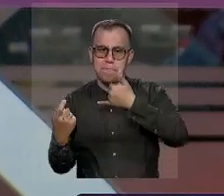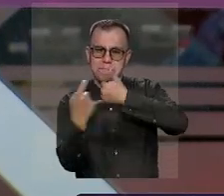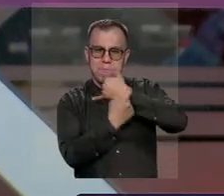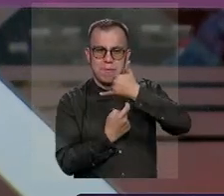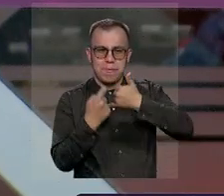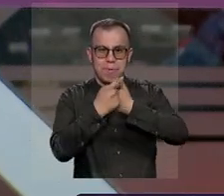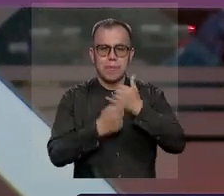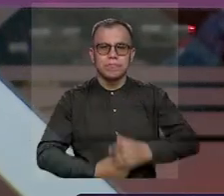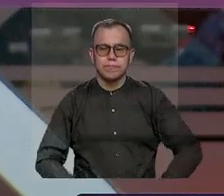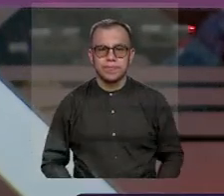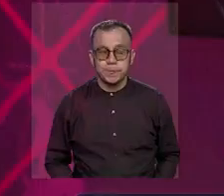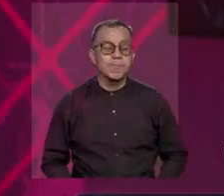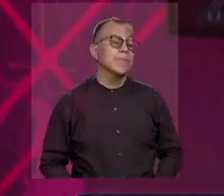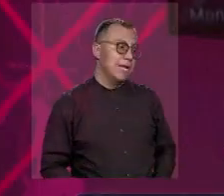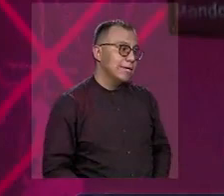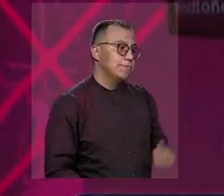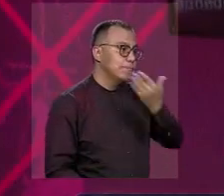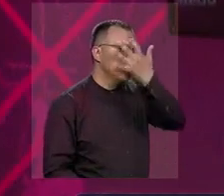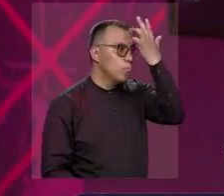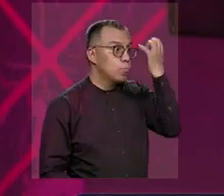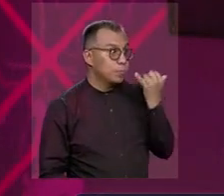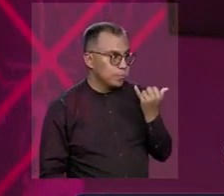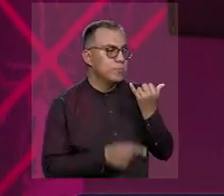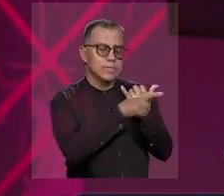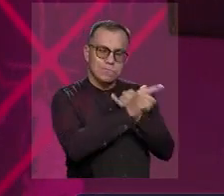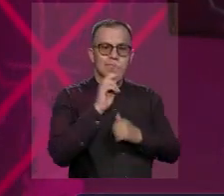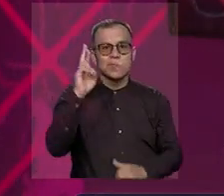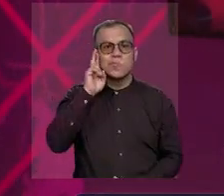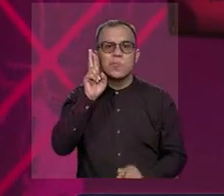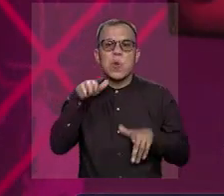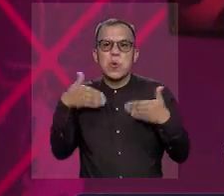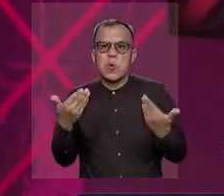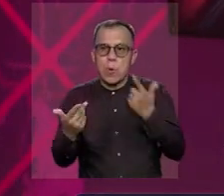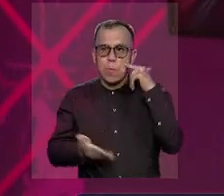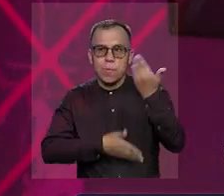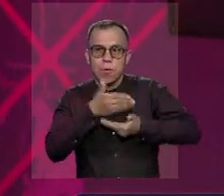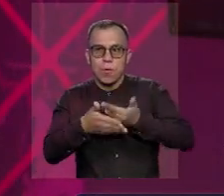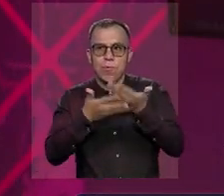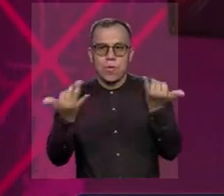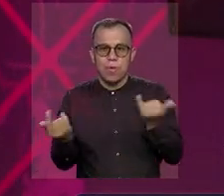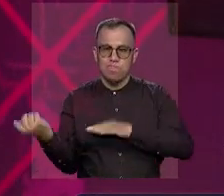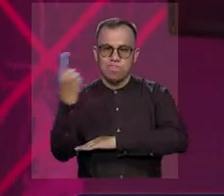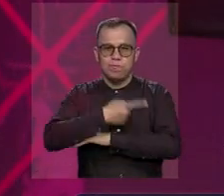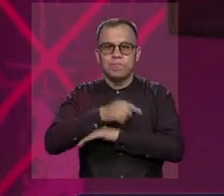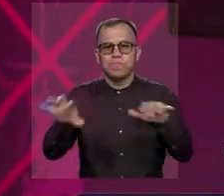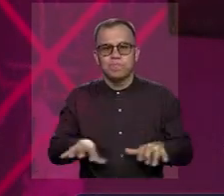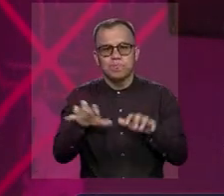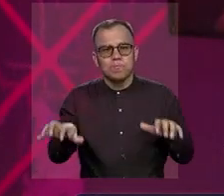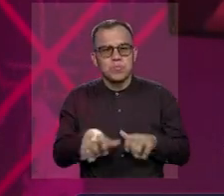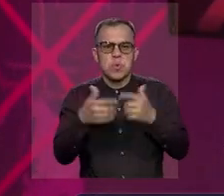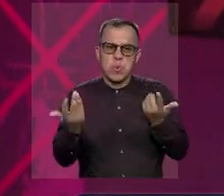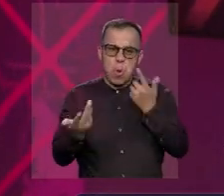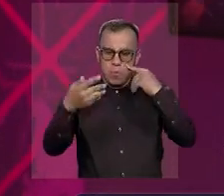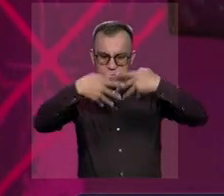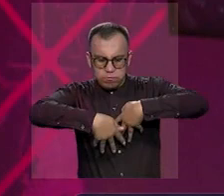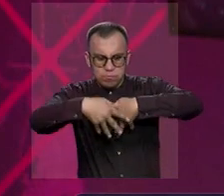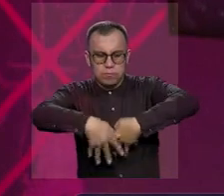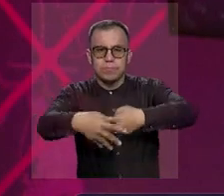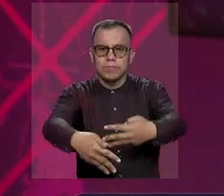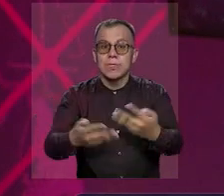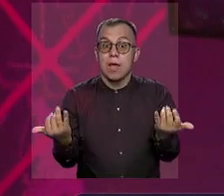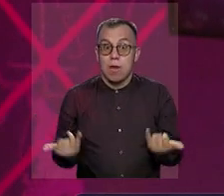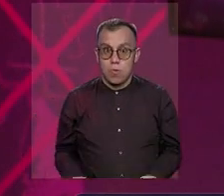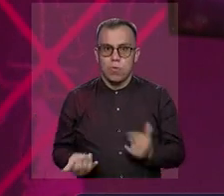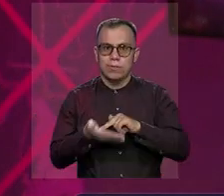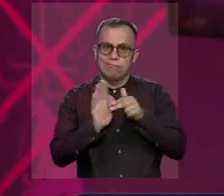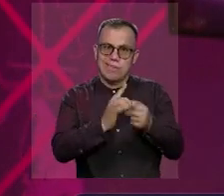del país. Muy cierto lo que usted dice, Yajaira, y también importante en el desarrollo de lo que va a ser esta jornada de movilización, esta jornada de protesta, porque por lo menos